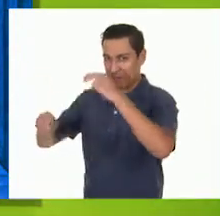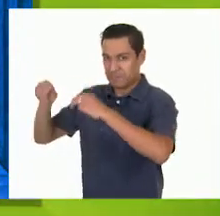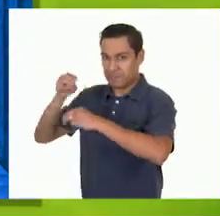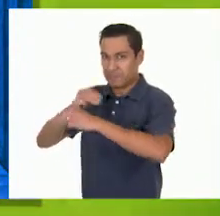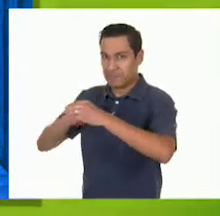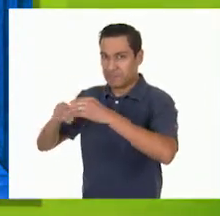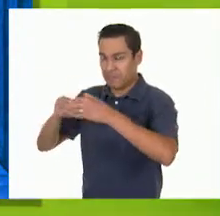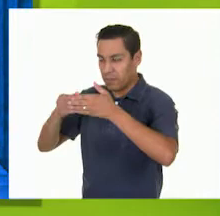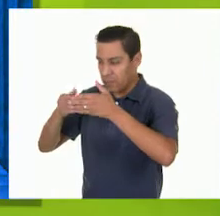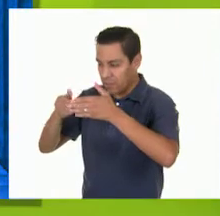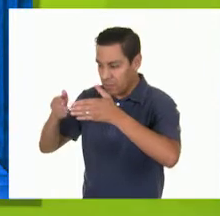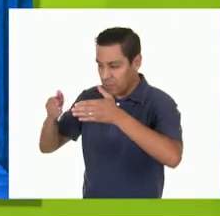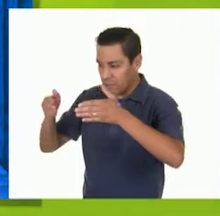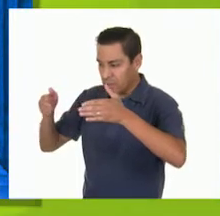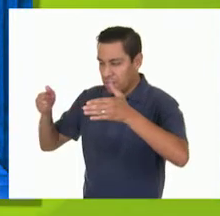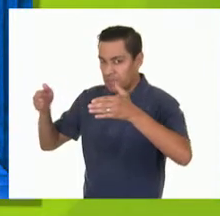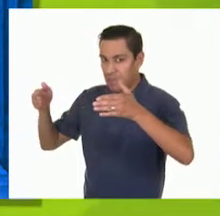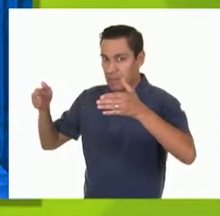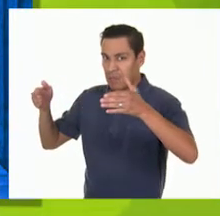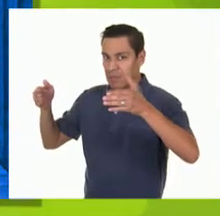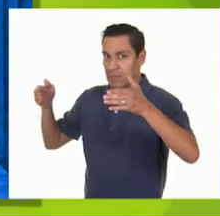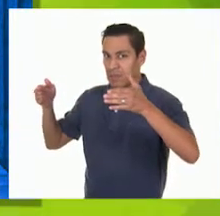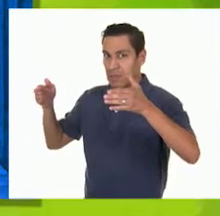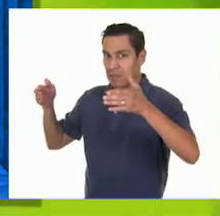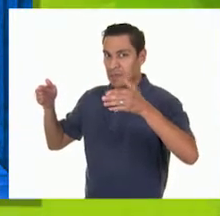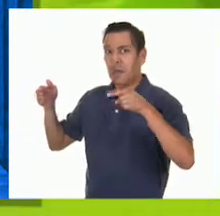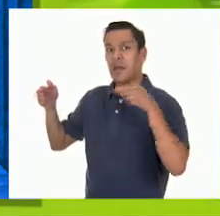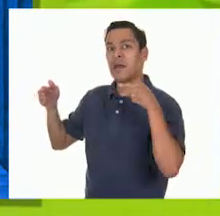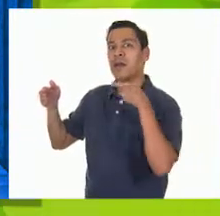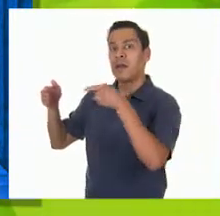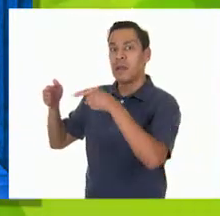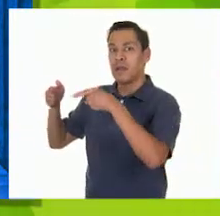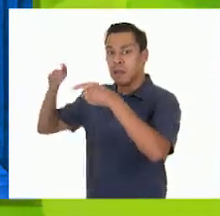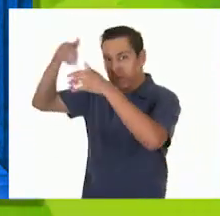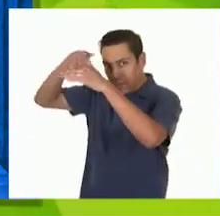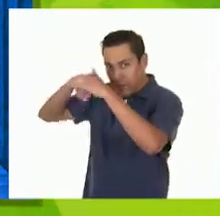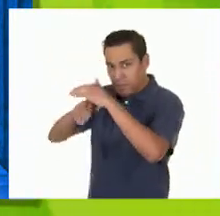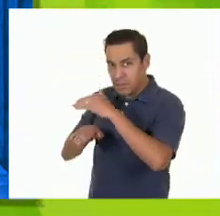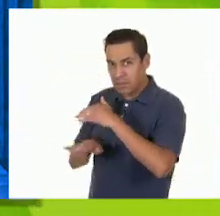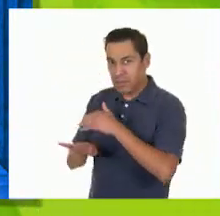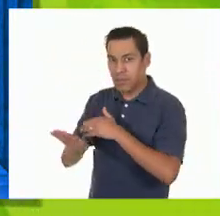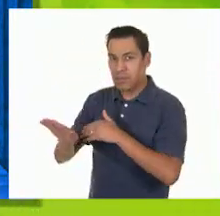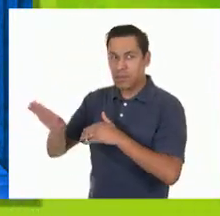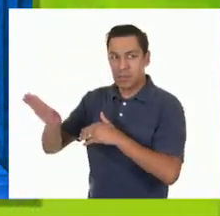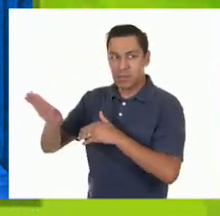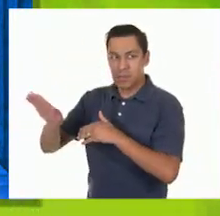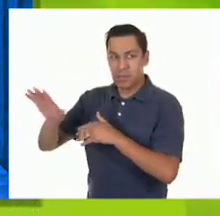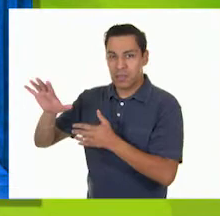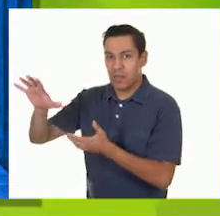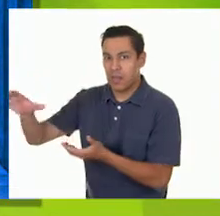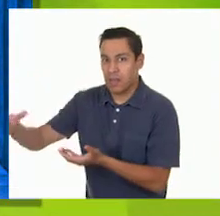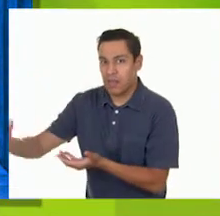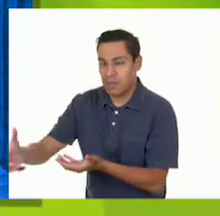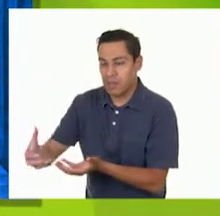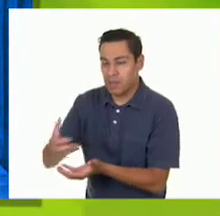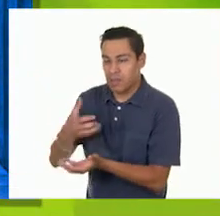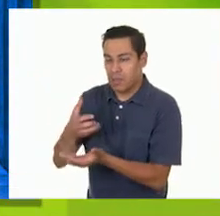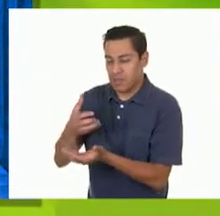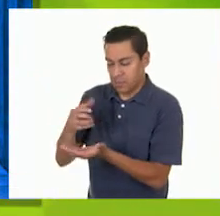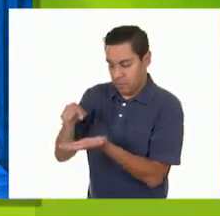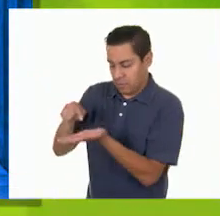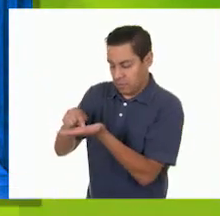abrió la puerta y que tal cual dentro y tomó cinco granos de